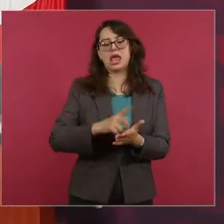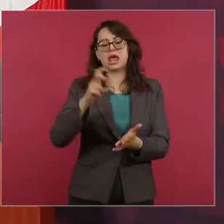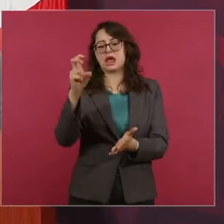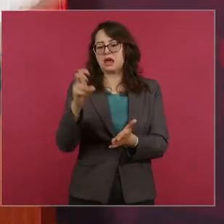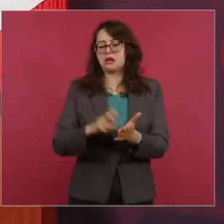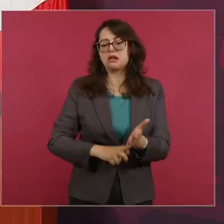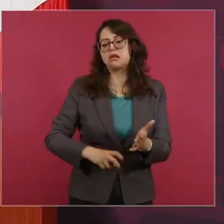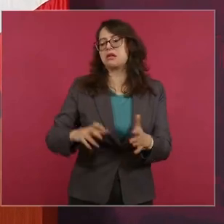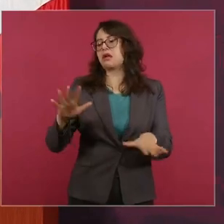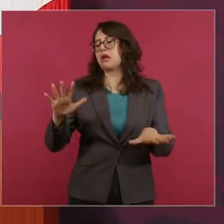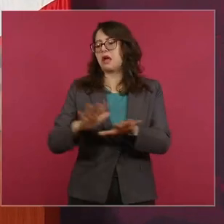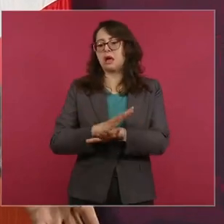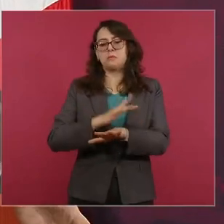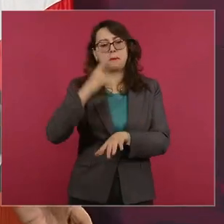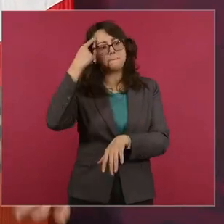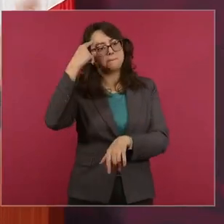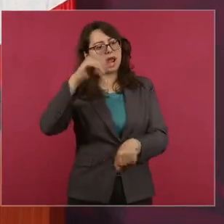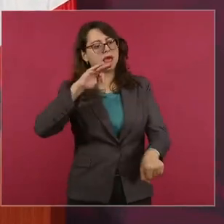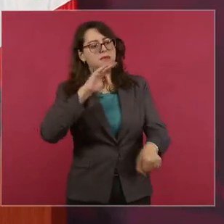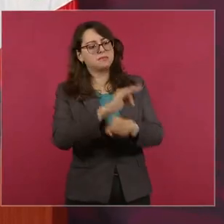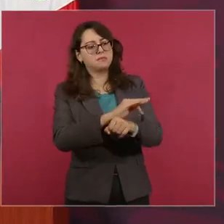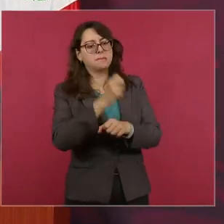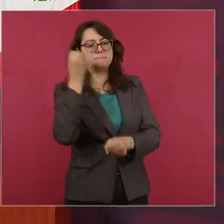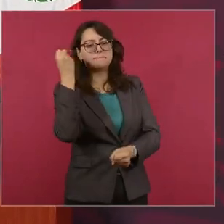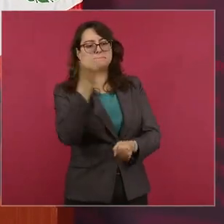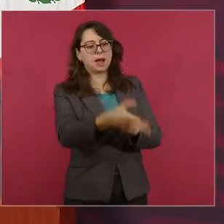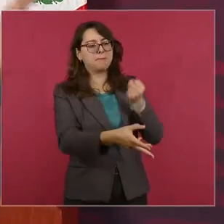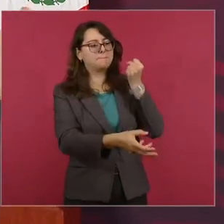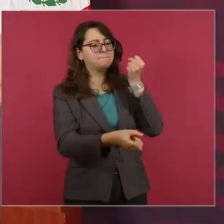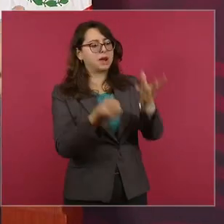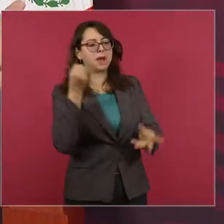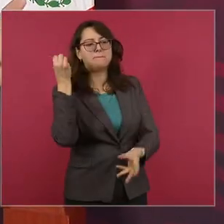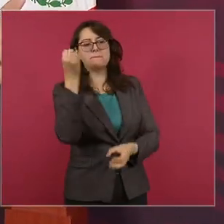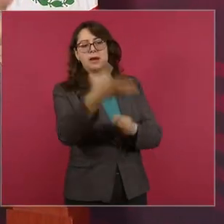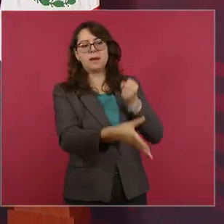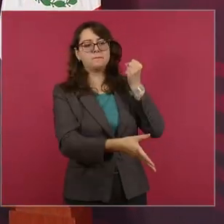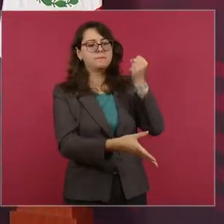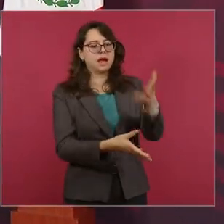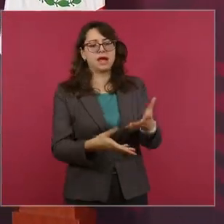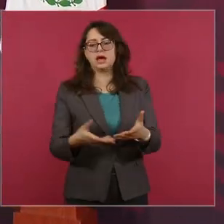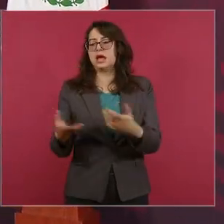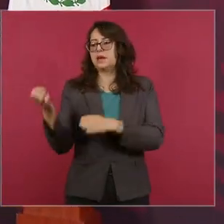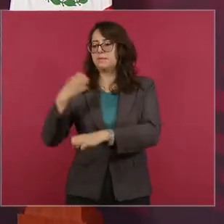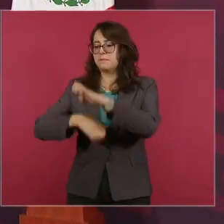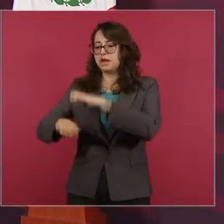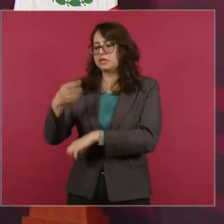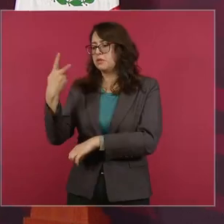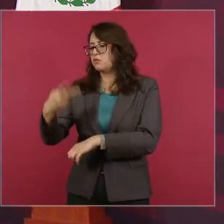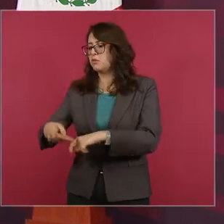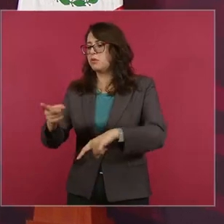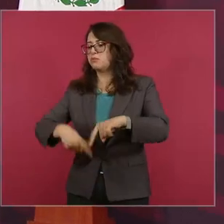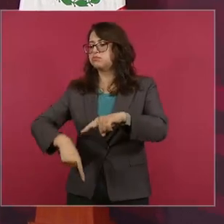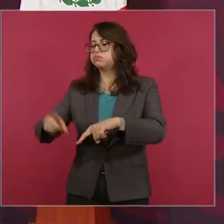transferencias que se estaban haciendo de los bienes de la nación a particulares,